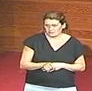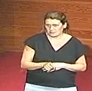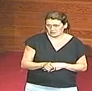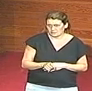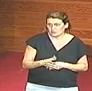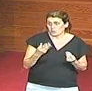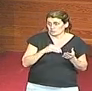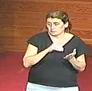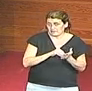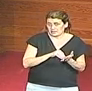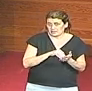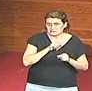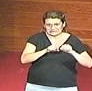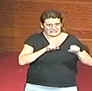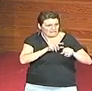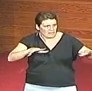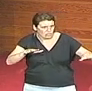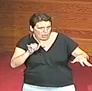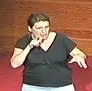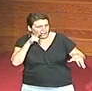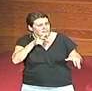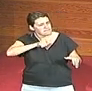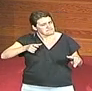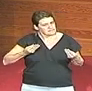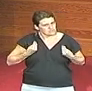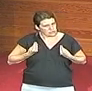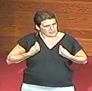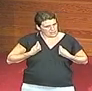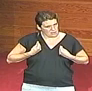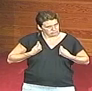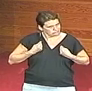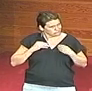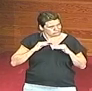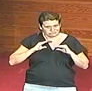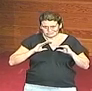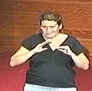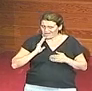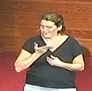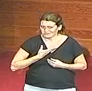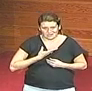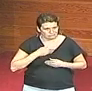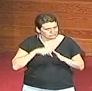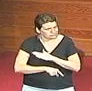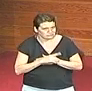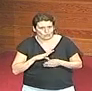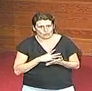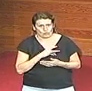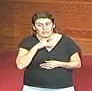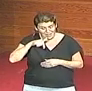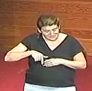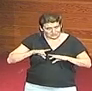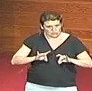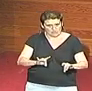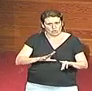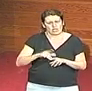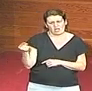difamación que puede destruir la vida de una persona, por supuesto. Pero lo que estoy diciendo es que aquí se está usando la excusa de que, oye, me has